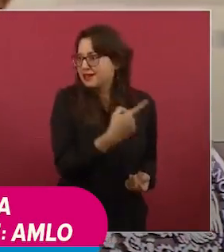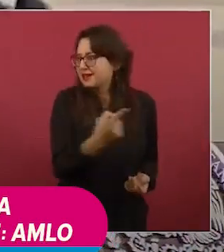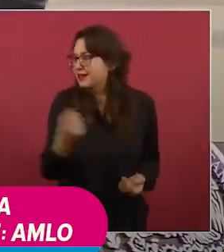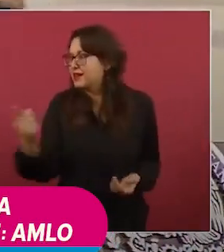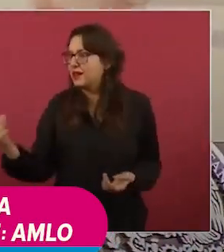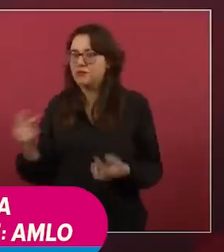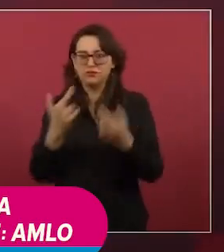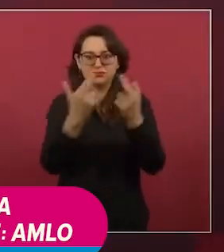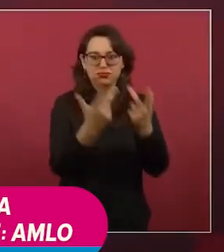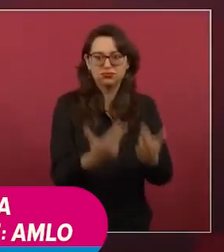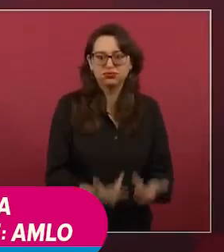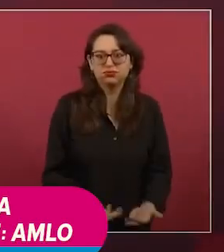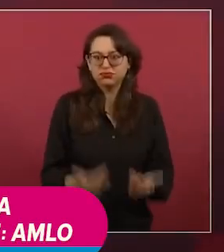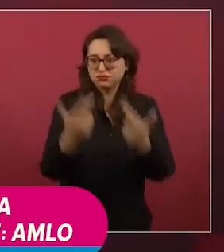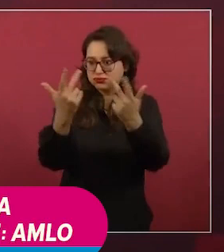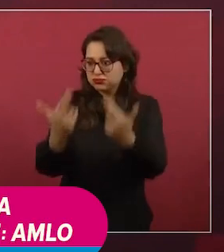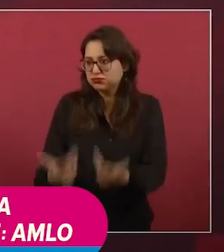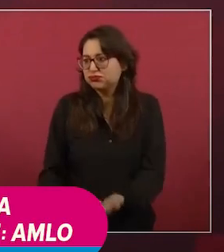se llevaba